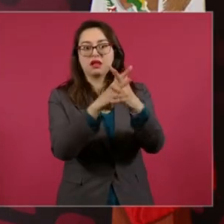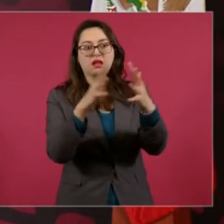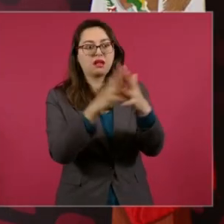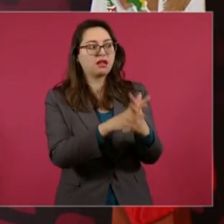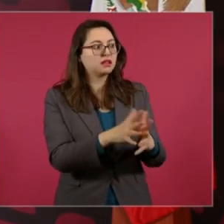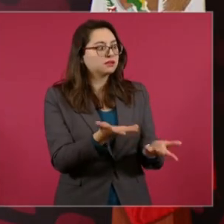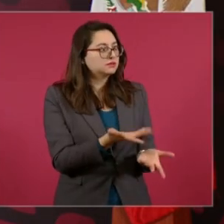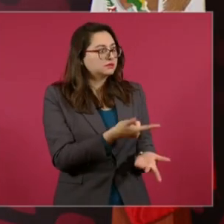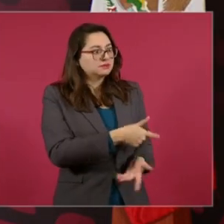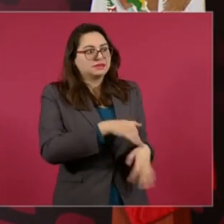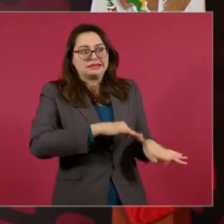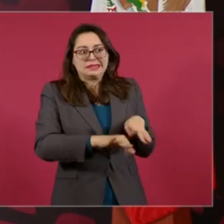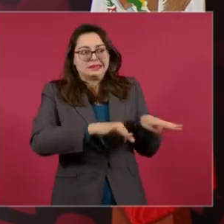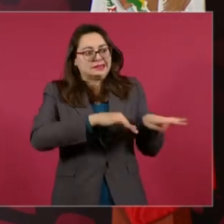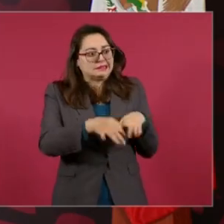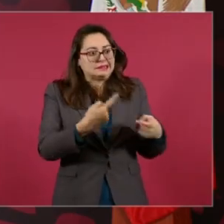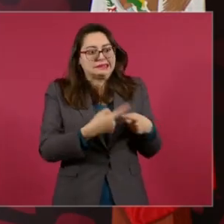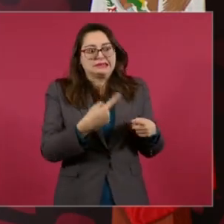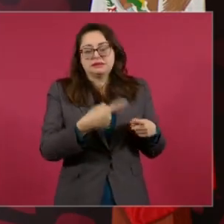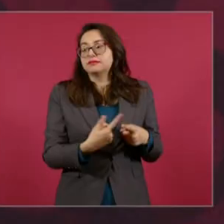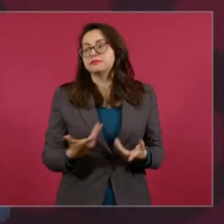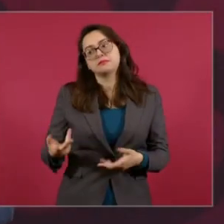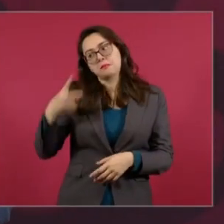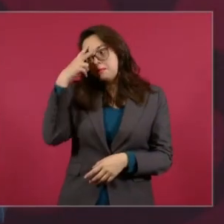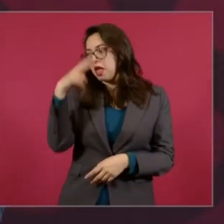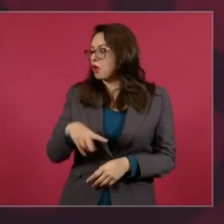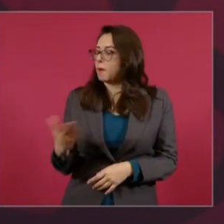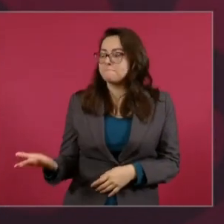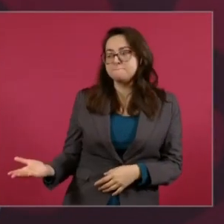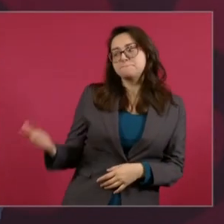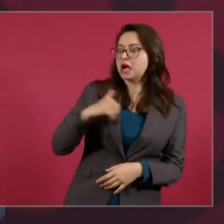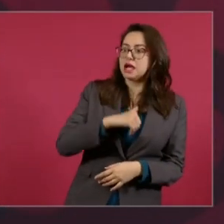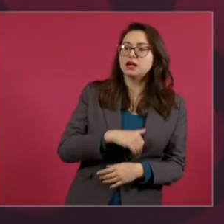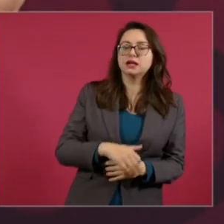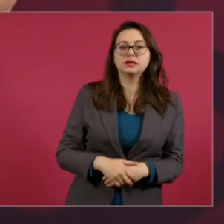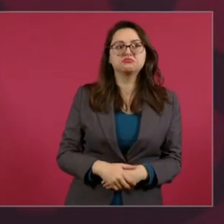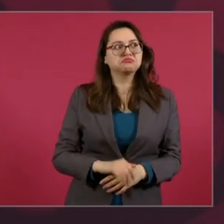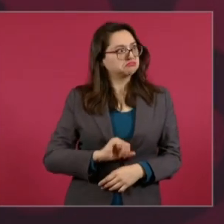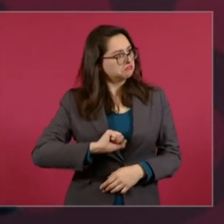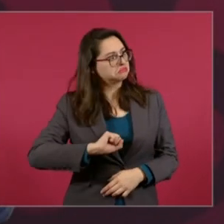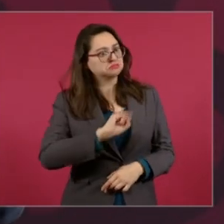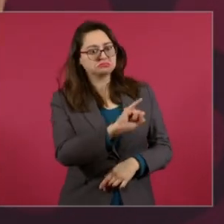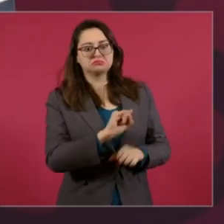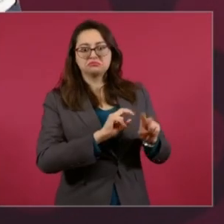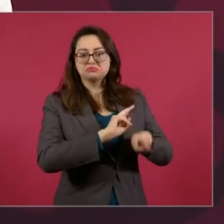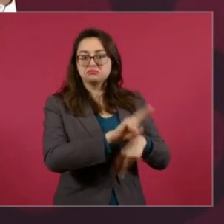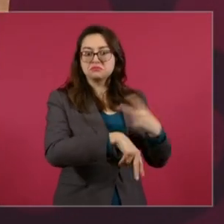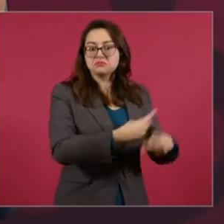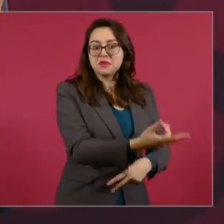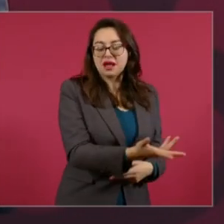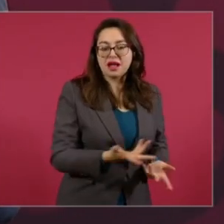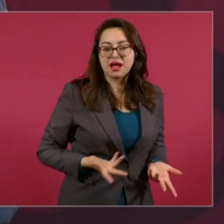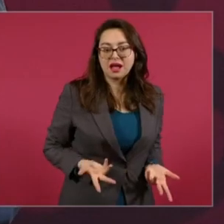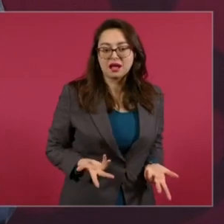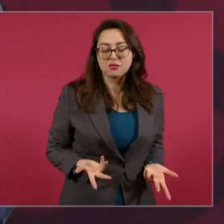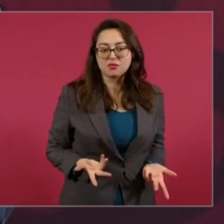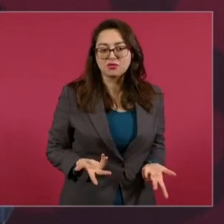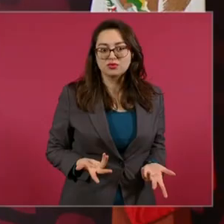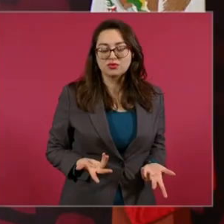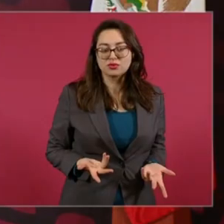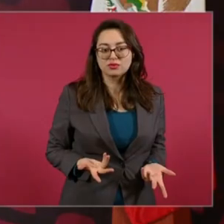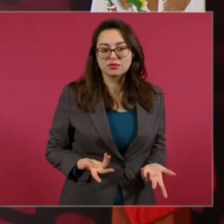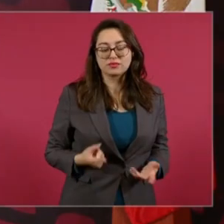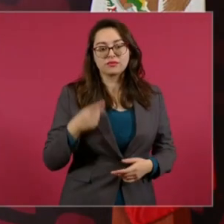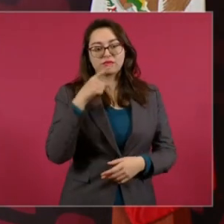de que hablé por teléfono con el presidente Biden desde Ixtepec. Es la segunda base